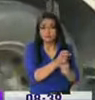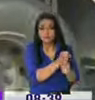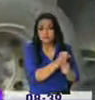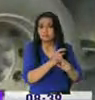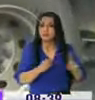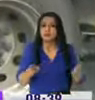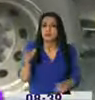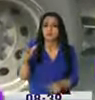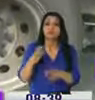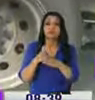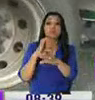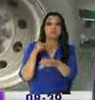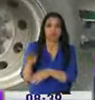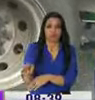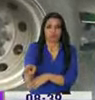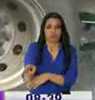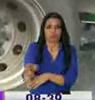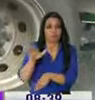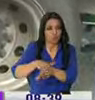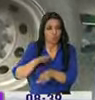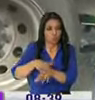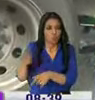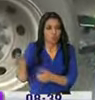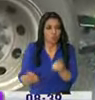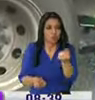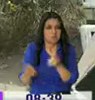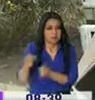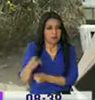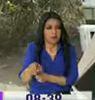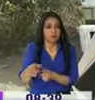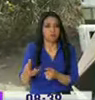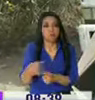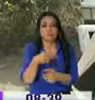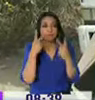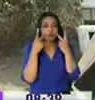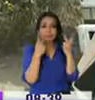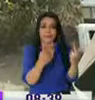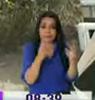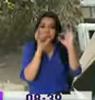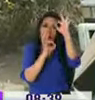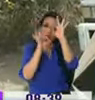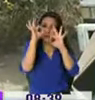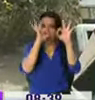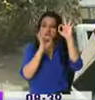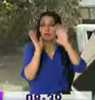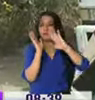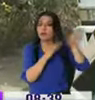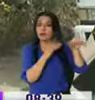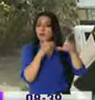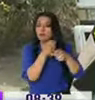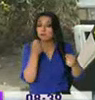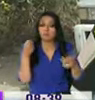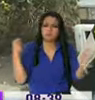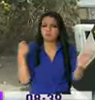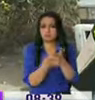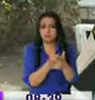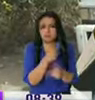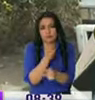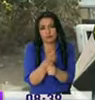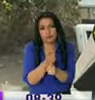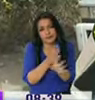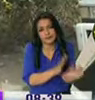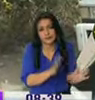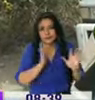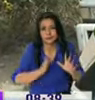accidentes pero sin embargo el posible causante sería en este caso el del del bus que no se